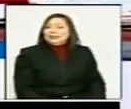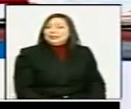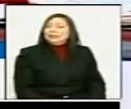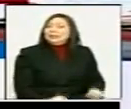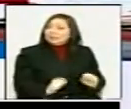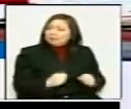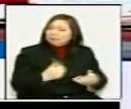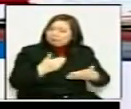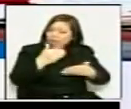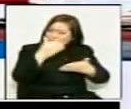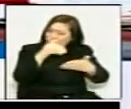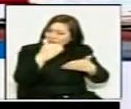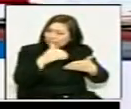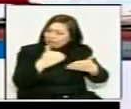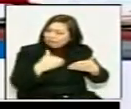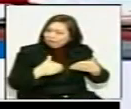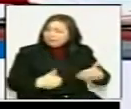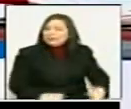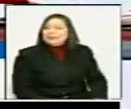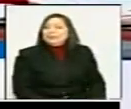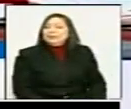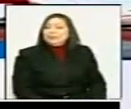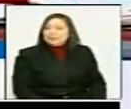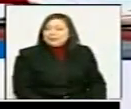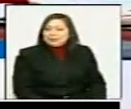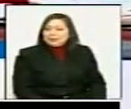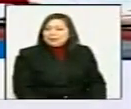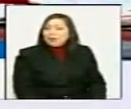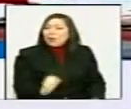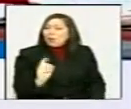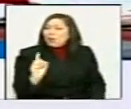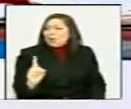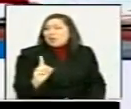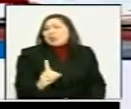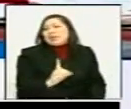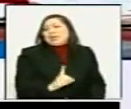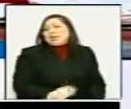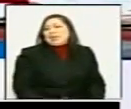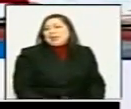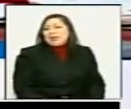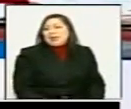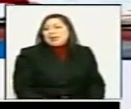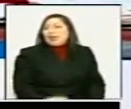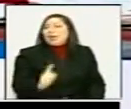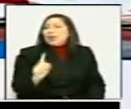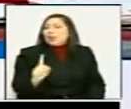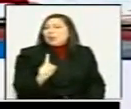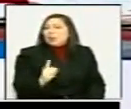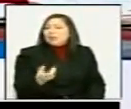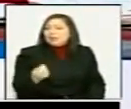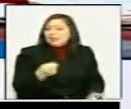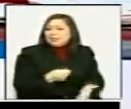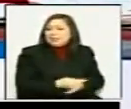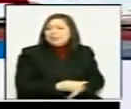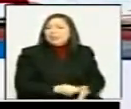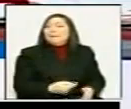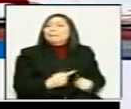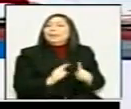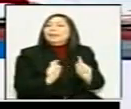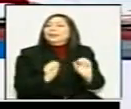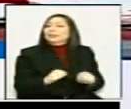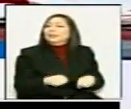revisamos cada una de esos cheques, o cada uno de esos pagos, o cada uno de esos adelantos,